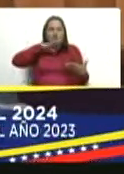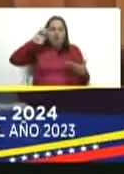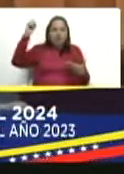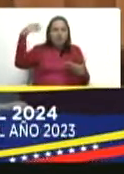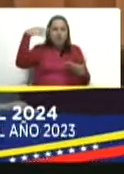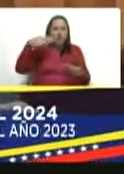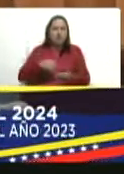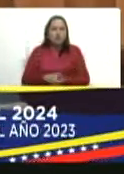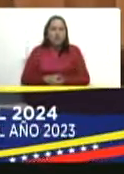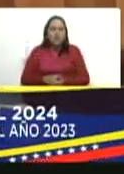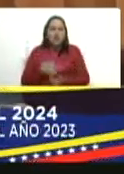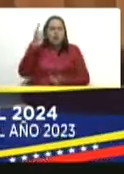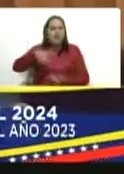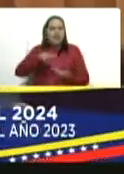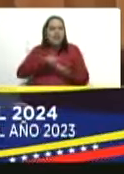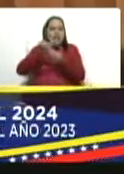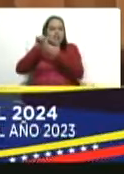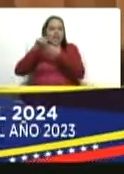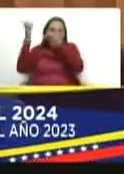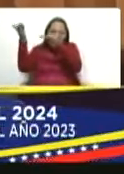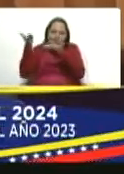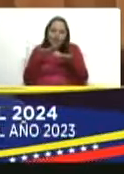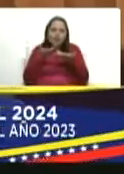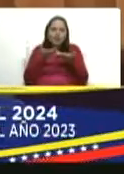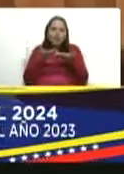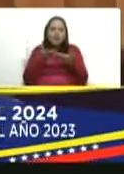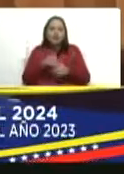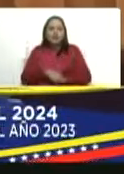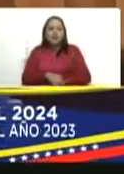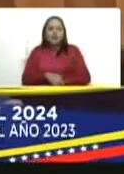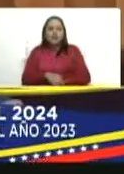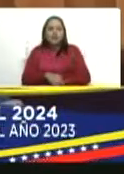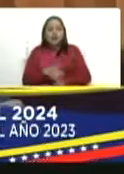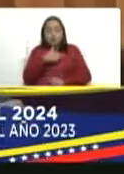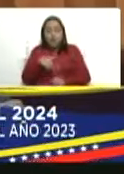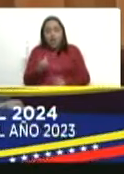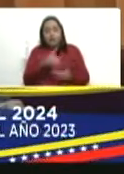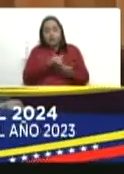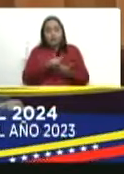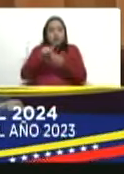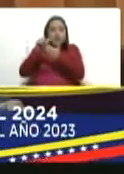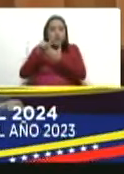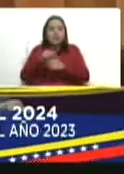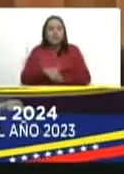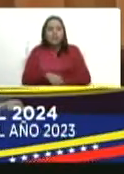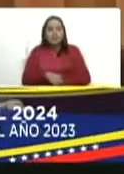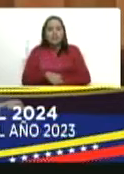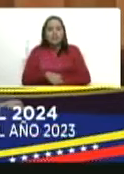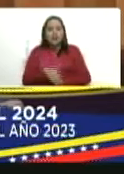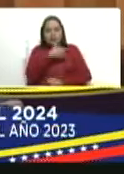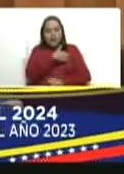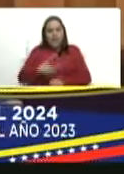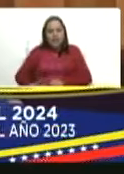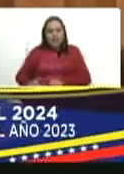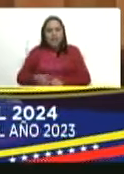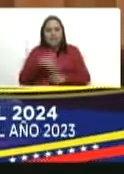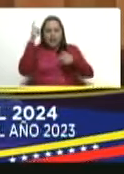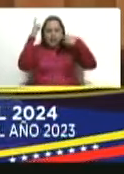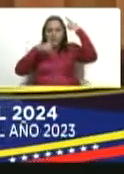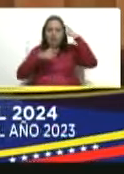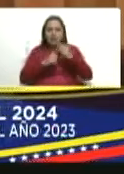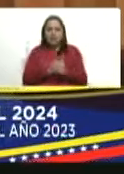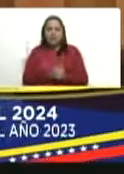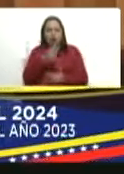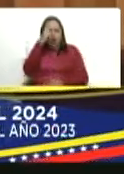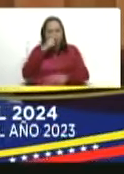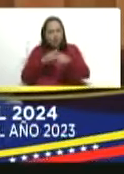un profeta, un enviado, un avatar, nuestro comandante Hugo Rafael Chávez Frías,